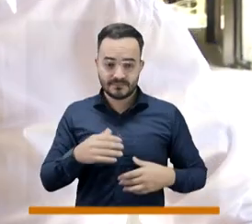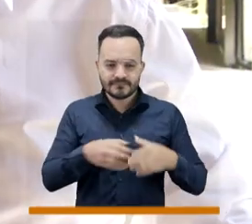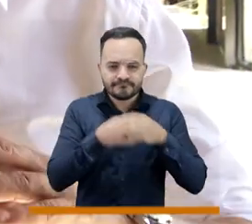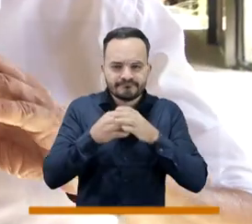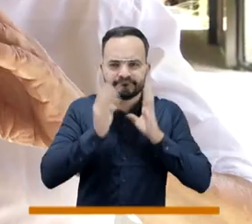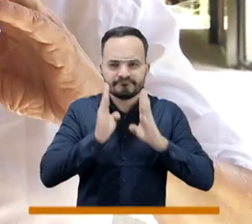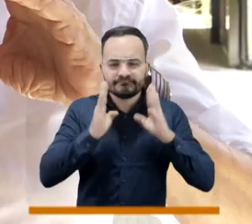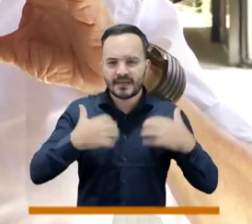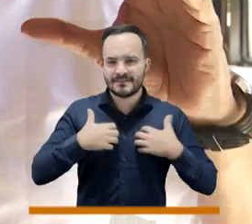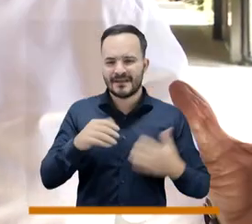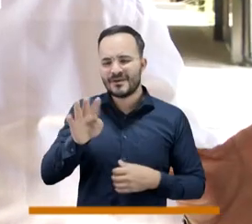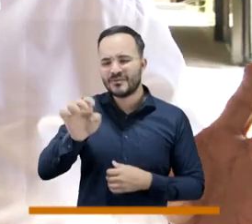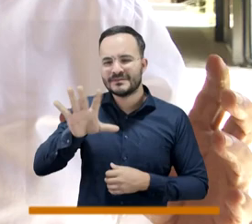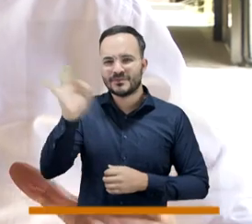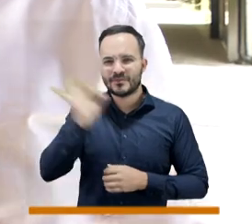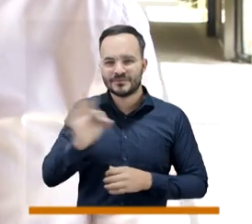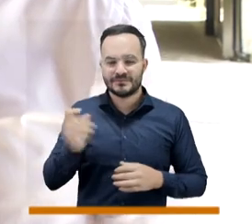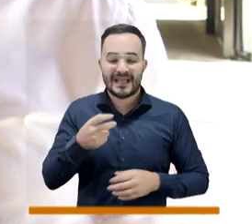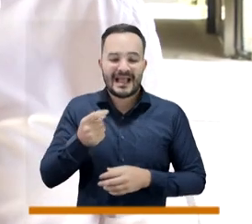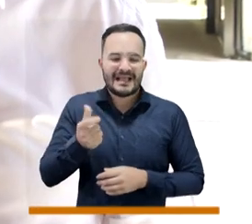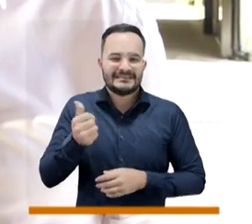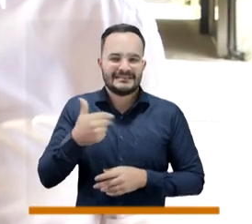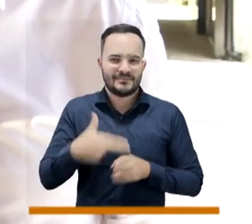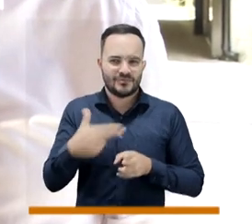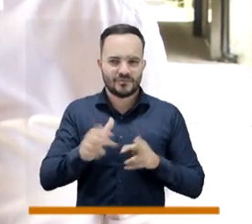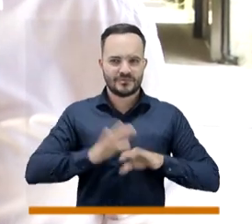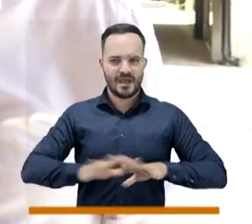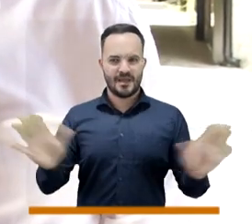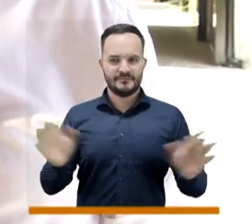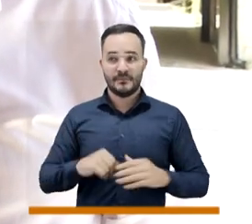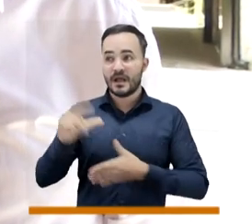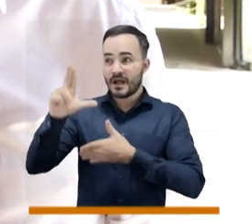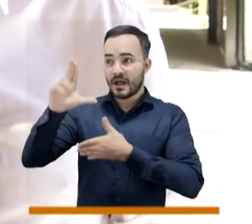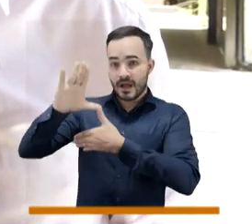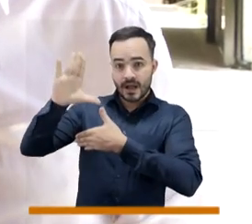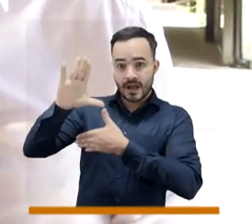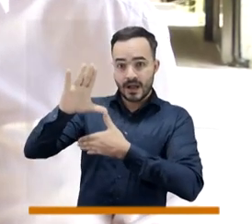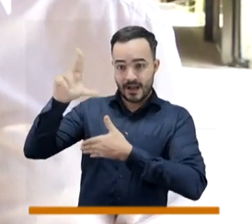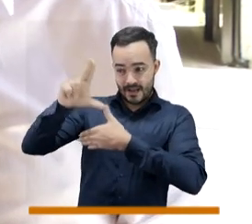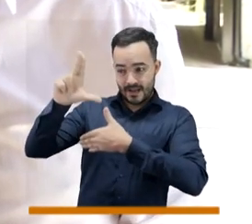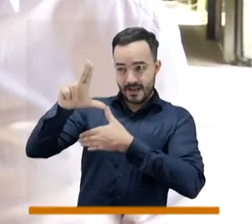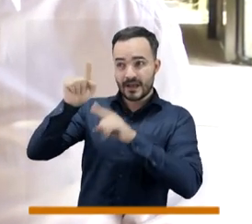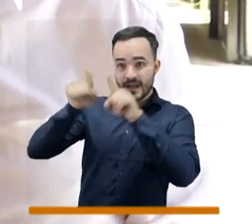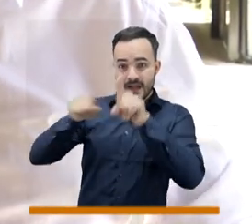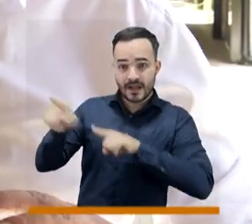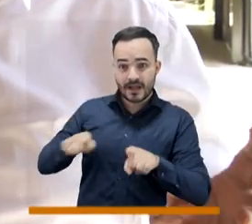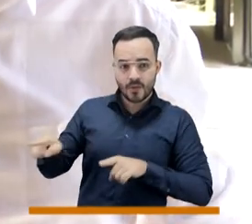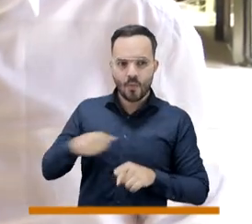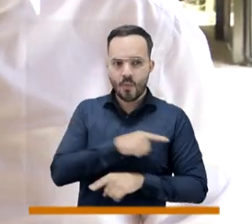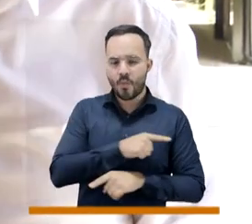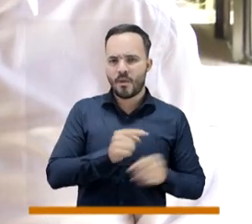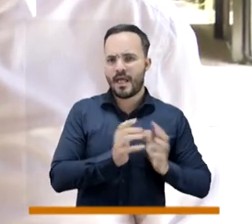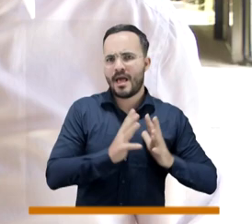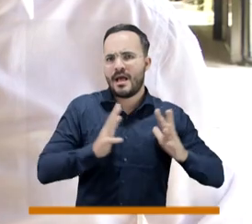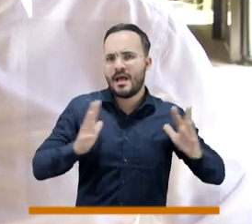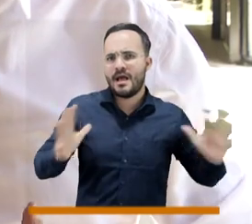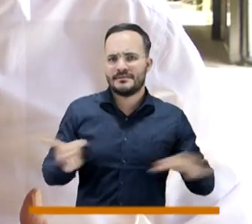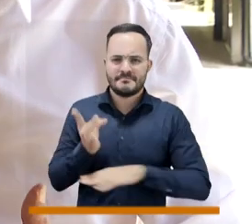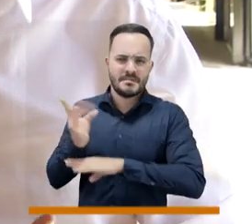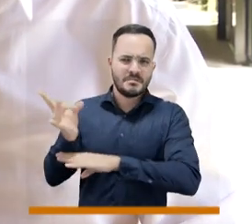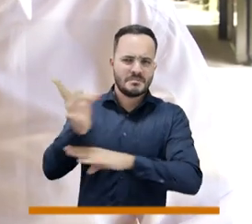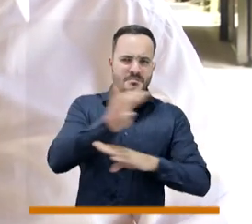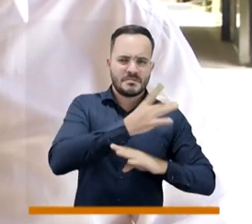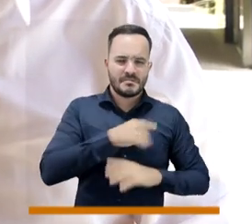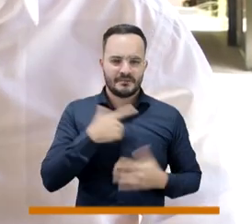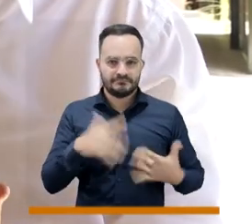Medellín es el más grande en América Latina, el de mayor impacto, porque va a tener toda la tecnología,